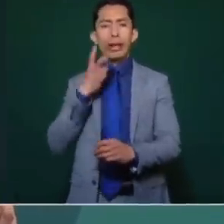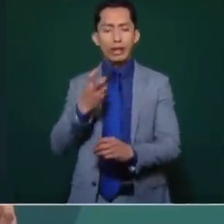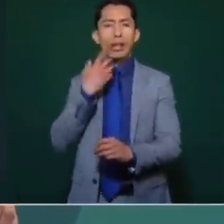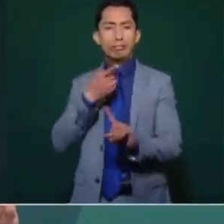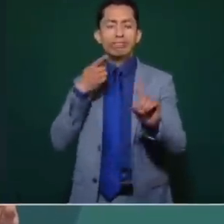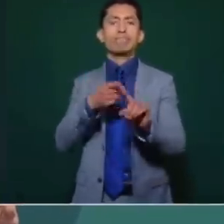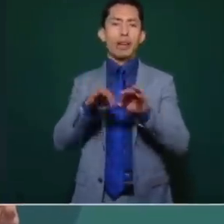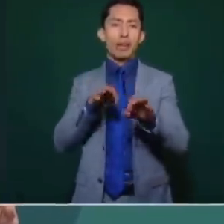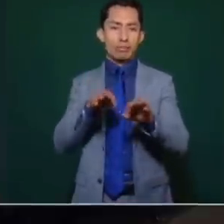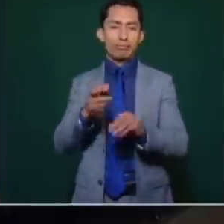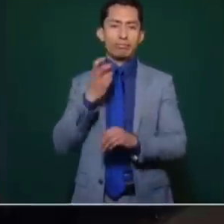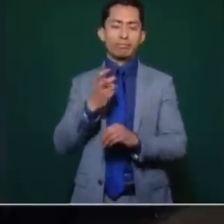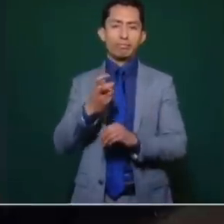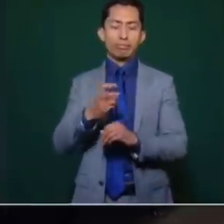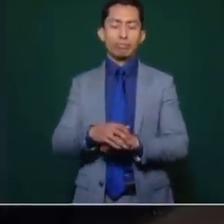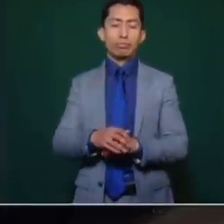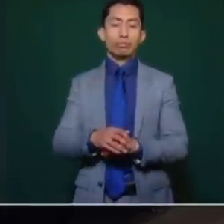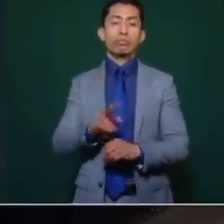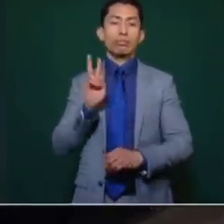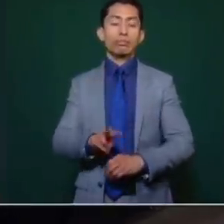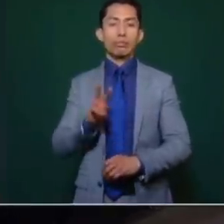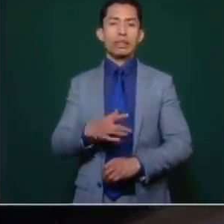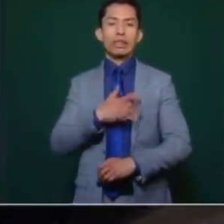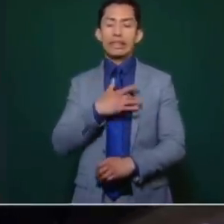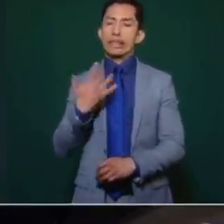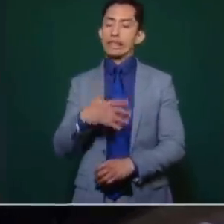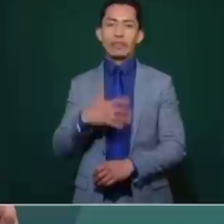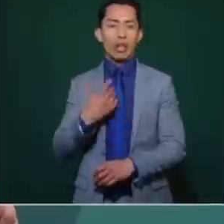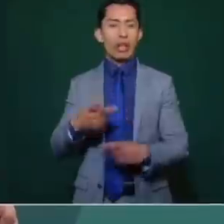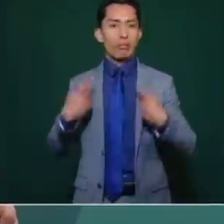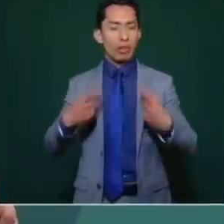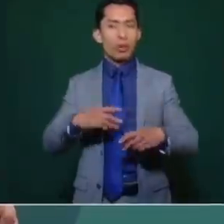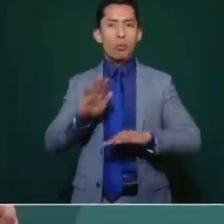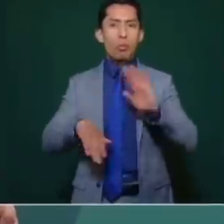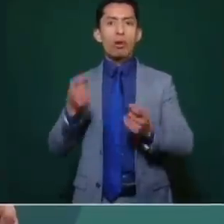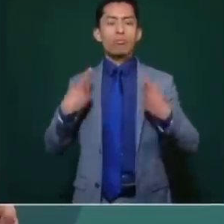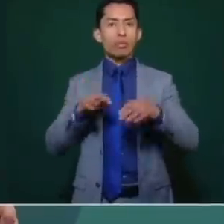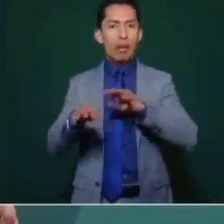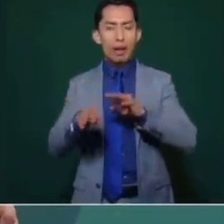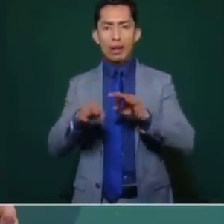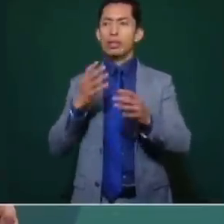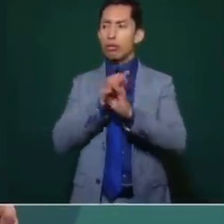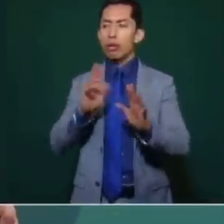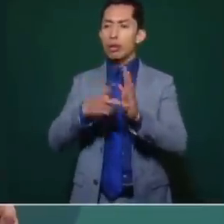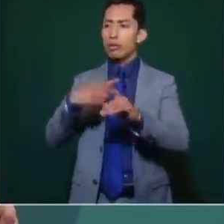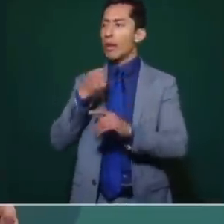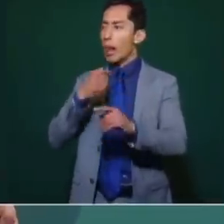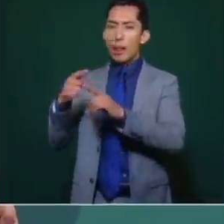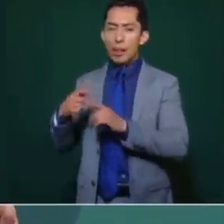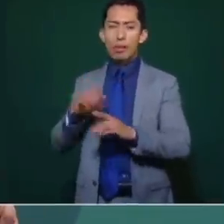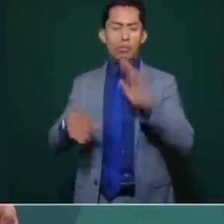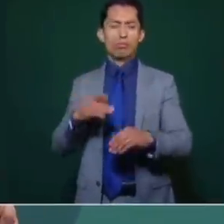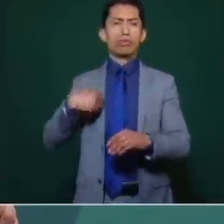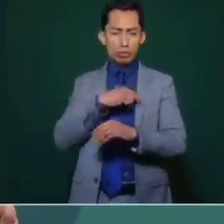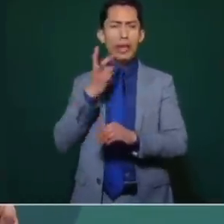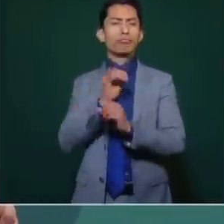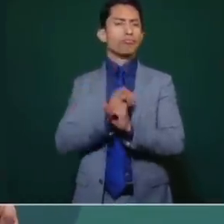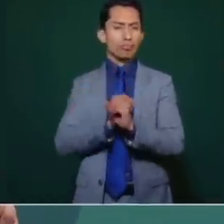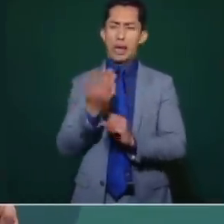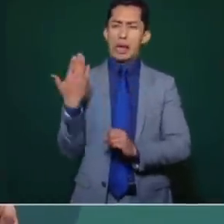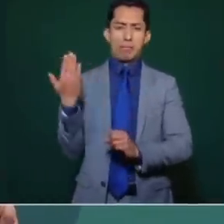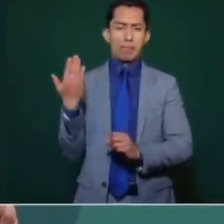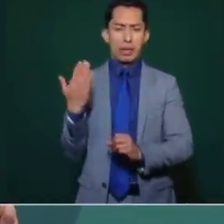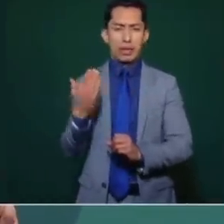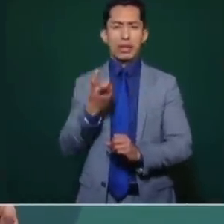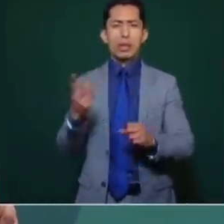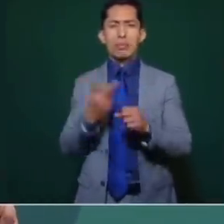eso. Nos duelen mucho los casos de pérdida de vidas de periodistas y estamos investigando